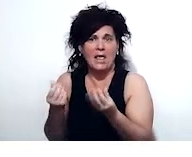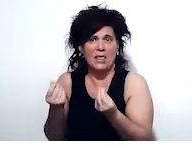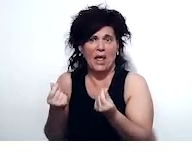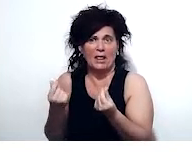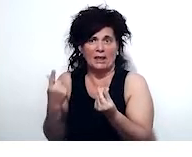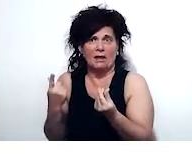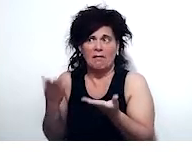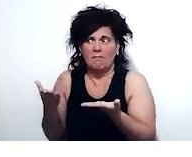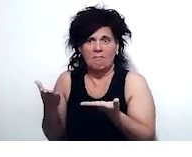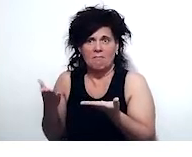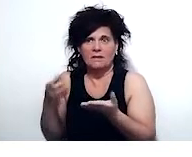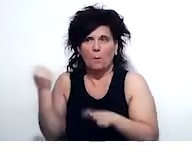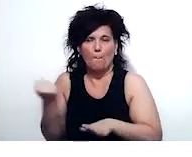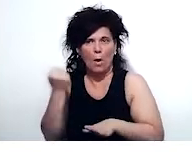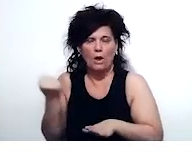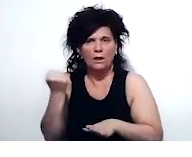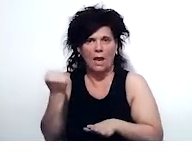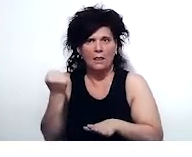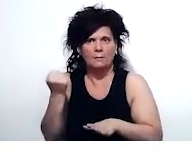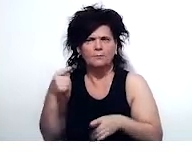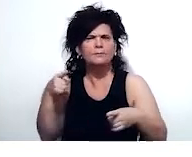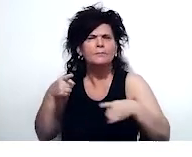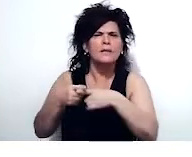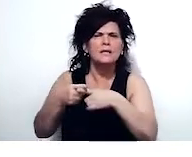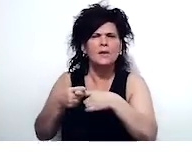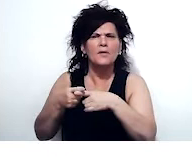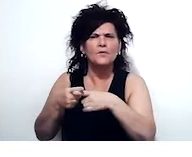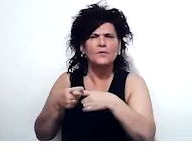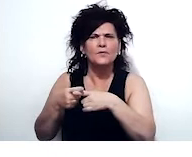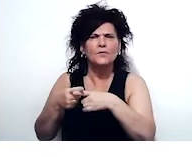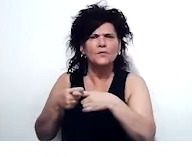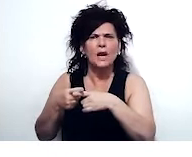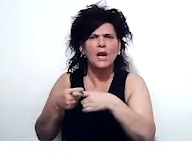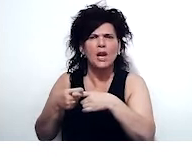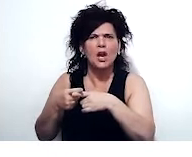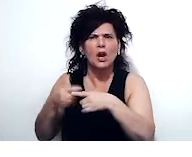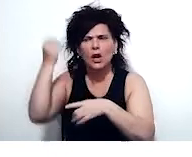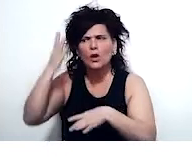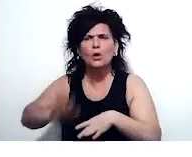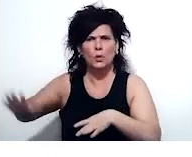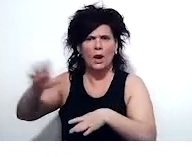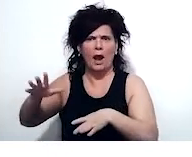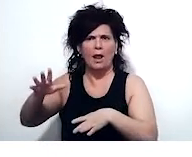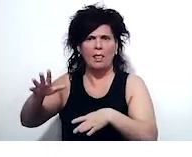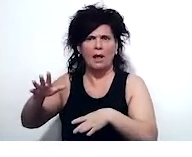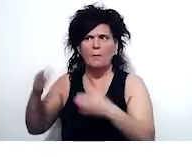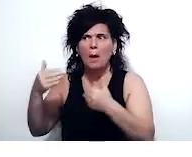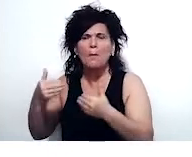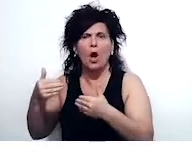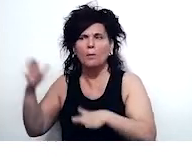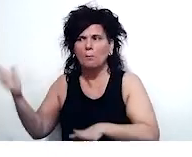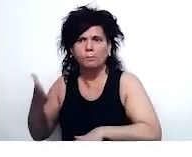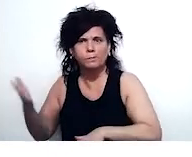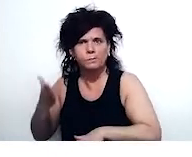Internet tenga importancia. Entonces el desafío de la ruralidad es fundamental para la producción